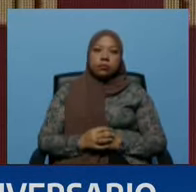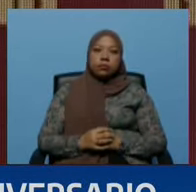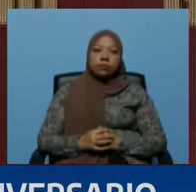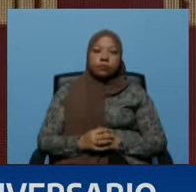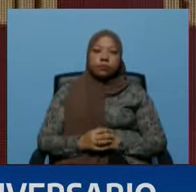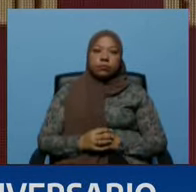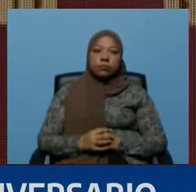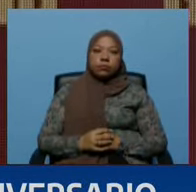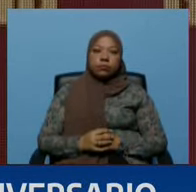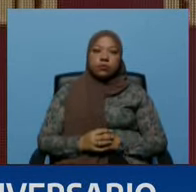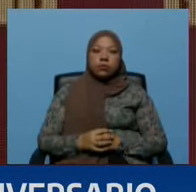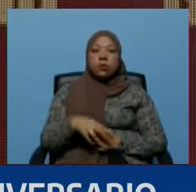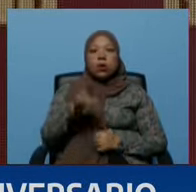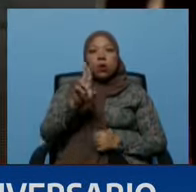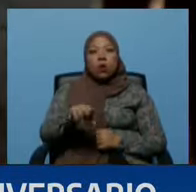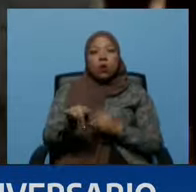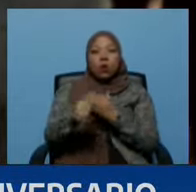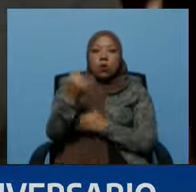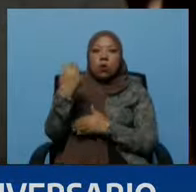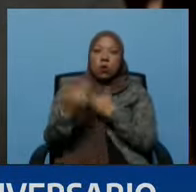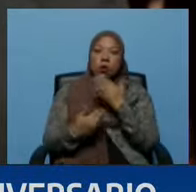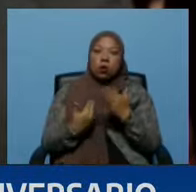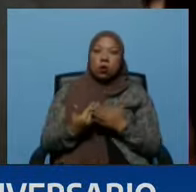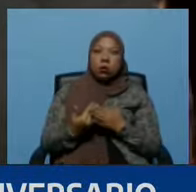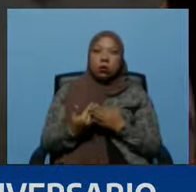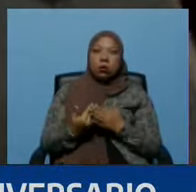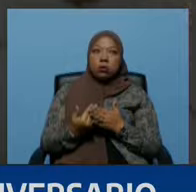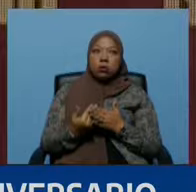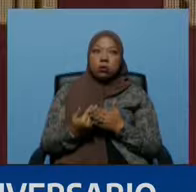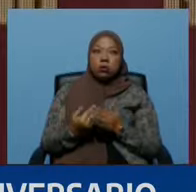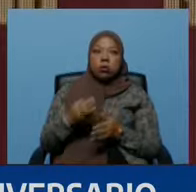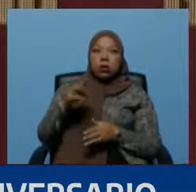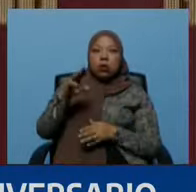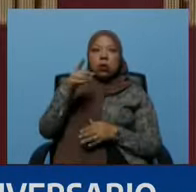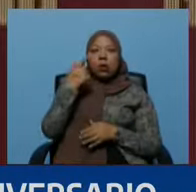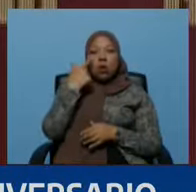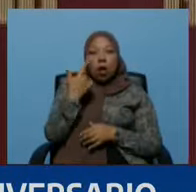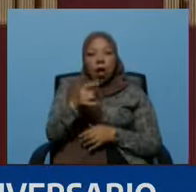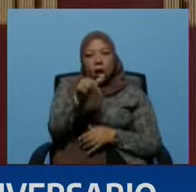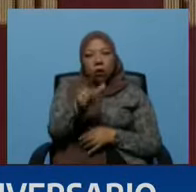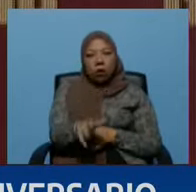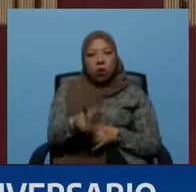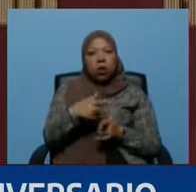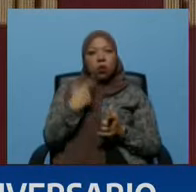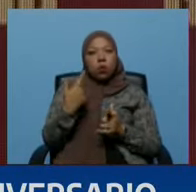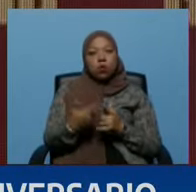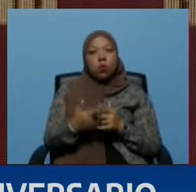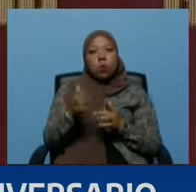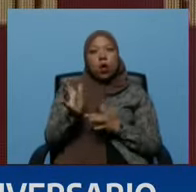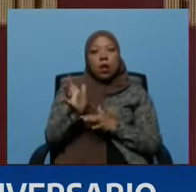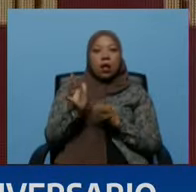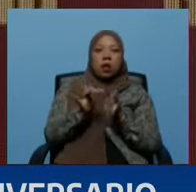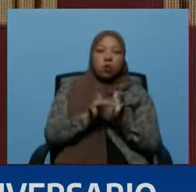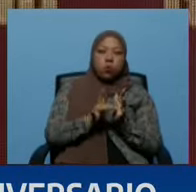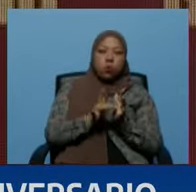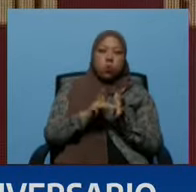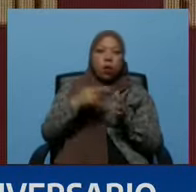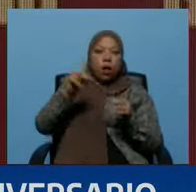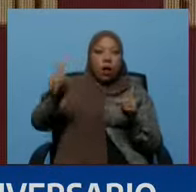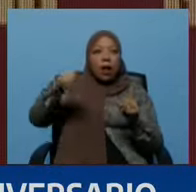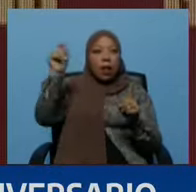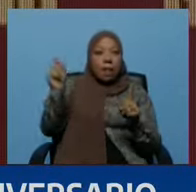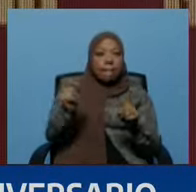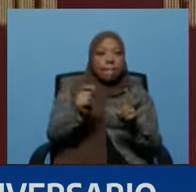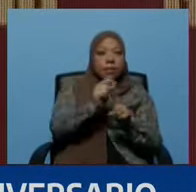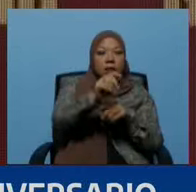que no han logrado ni lograrán. Y dice Mateo 4, 1-11, entonces Jesús fue llevado por el Espíritu al desierto,